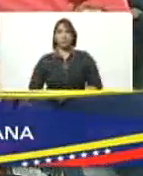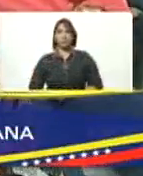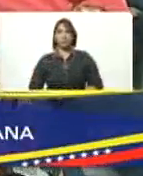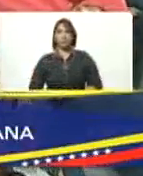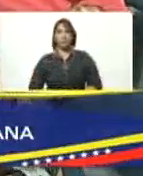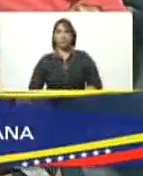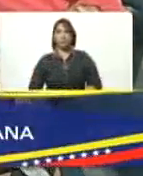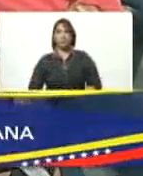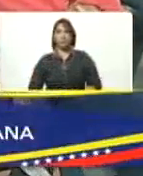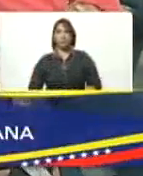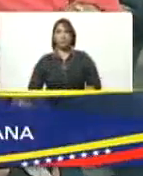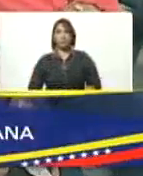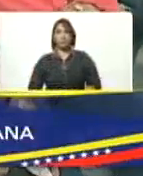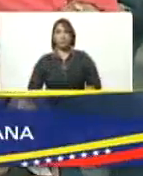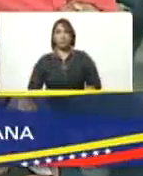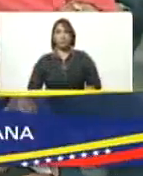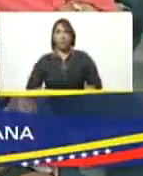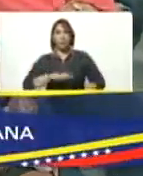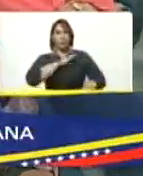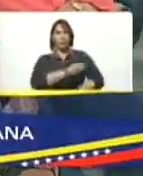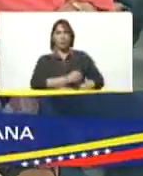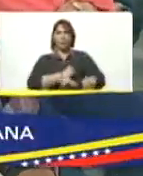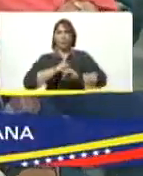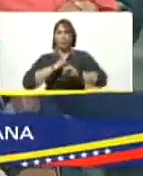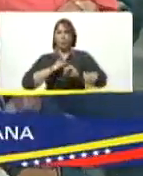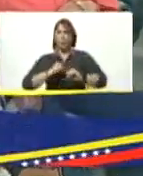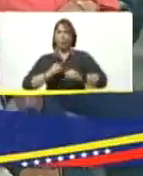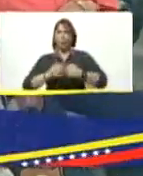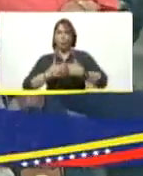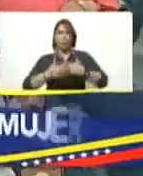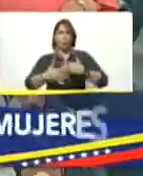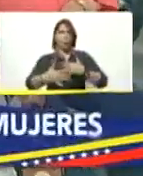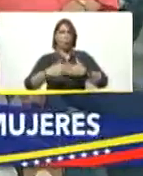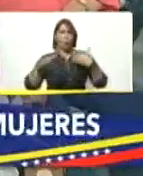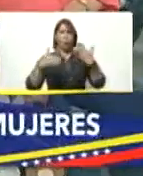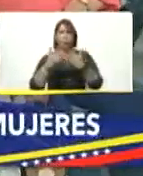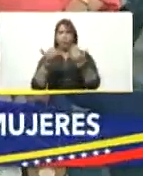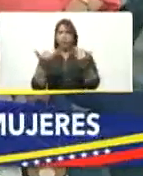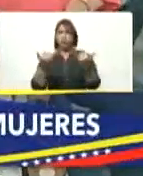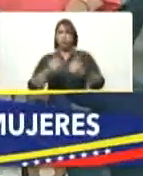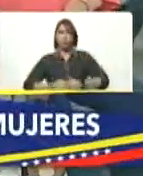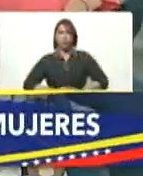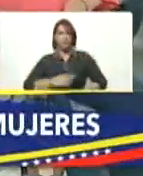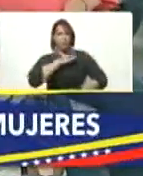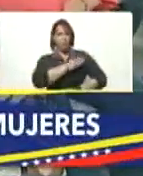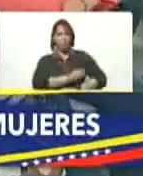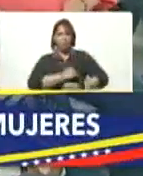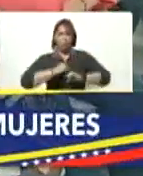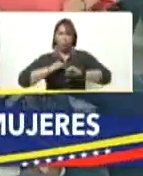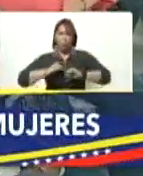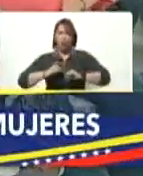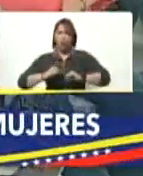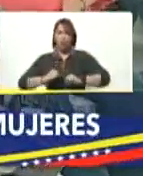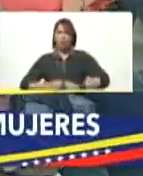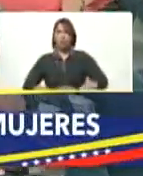Pero la energía duró hasta ahorita. La energía